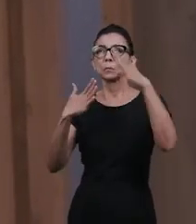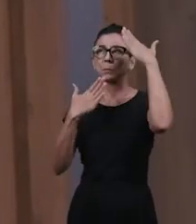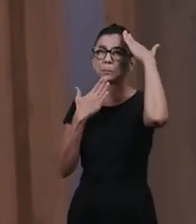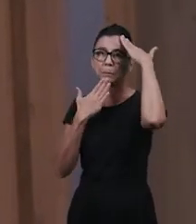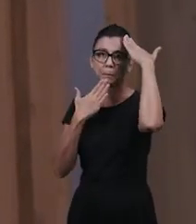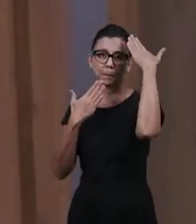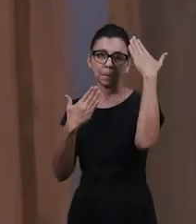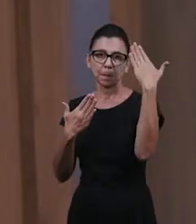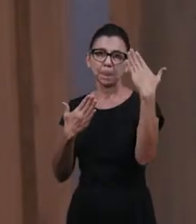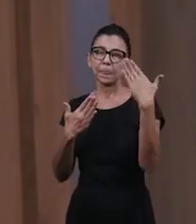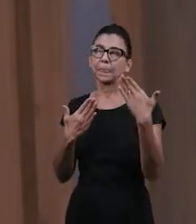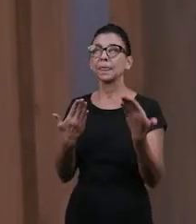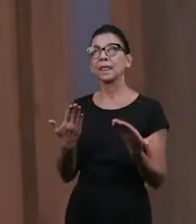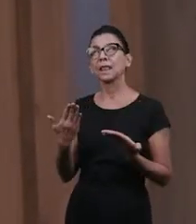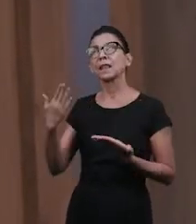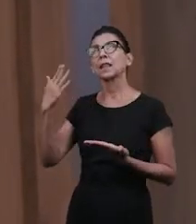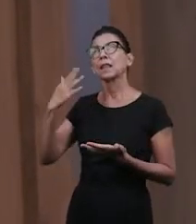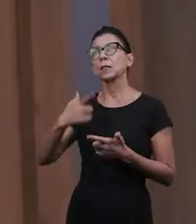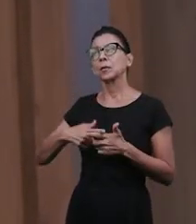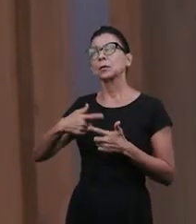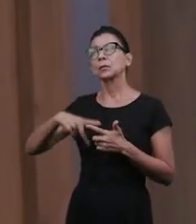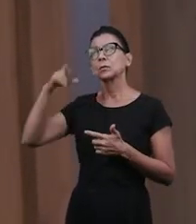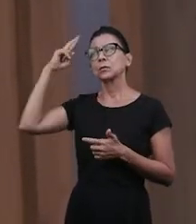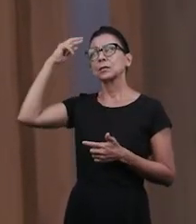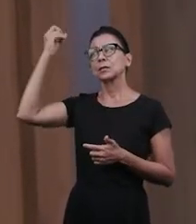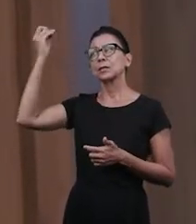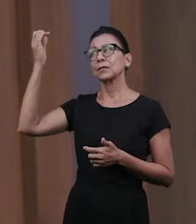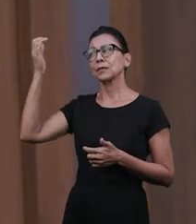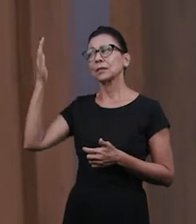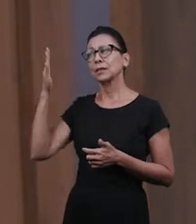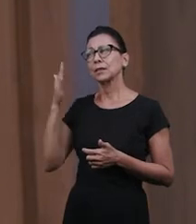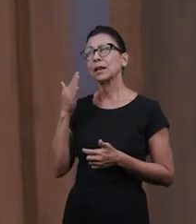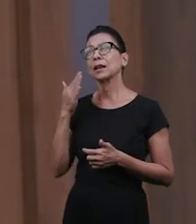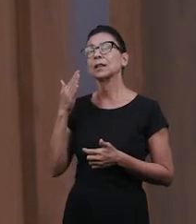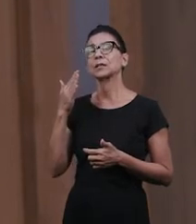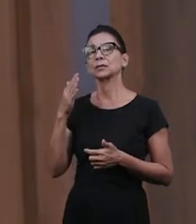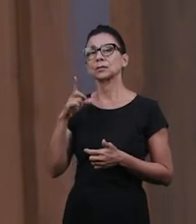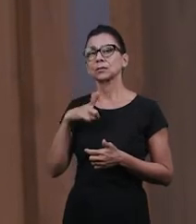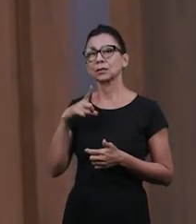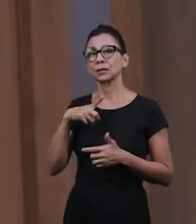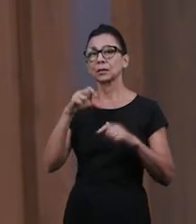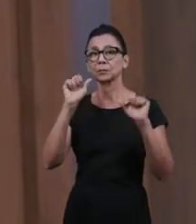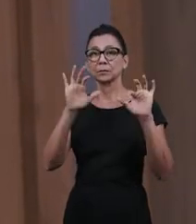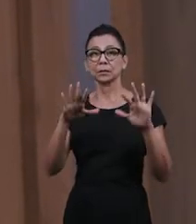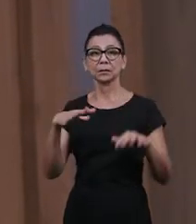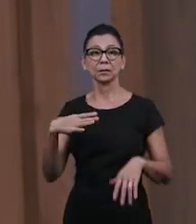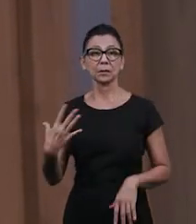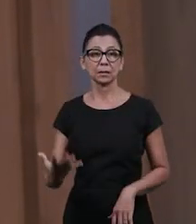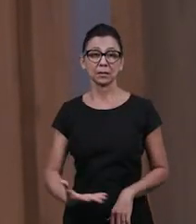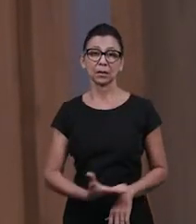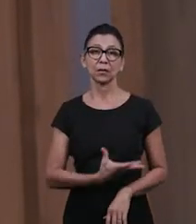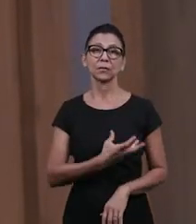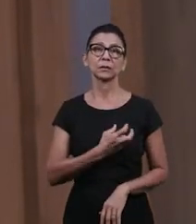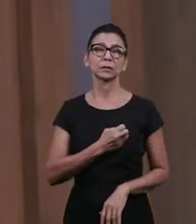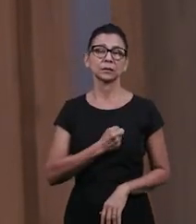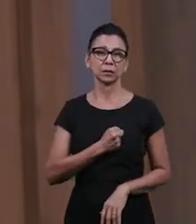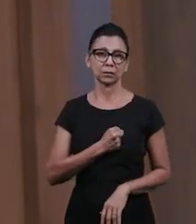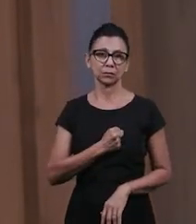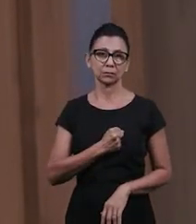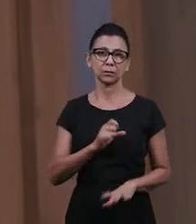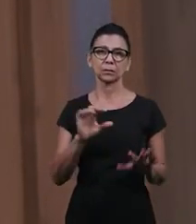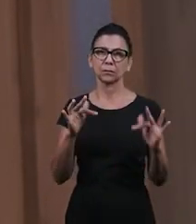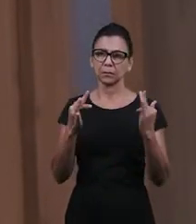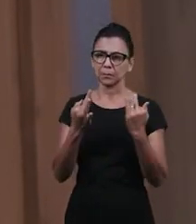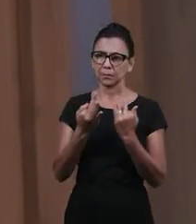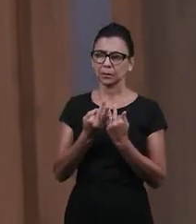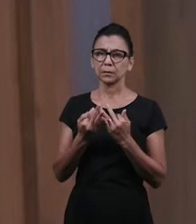te bendecimos, porque el Señor se ha revelado a nosotros. El Señor tiene bendición de salvación para nosotros y